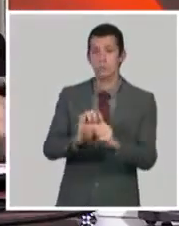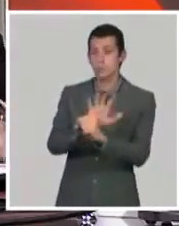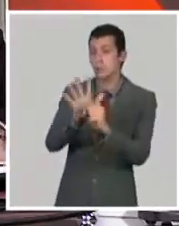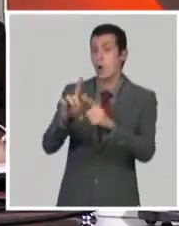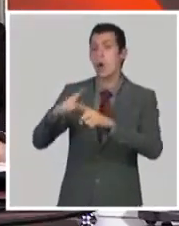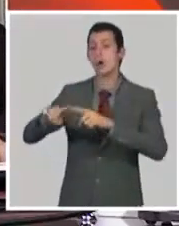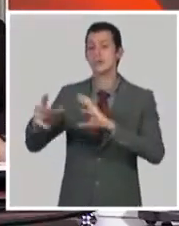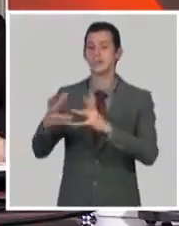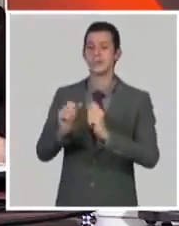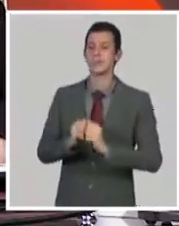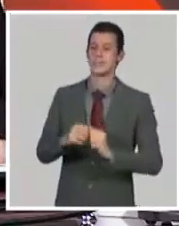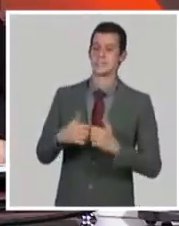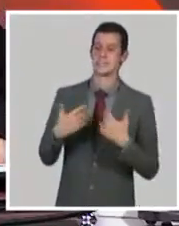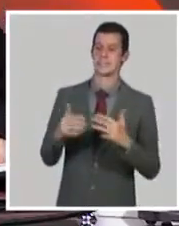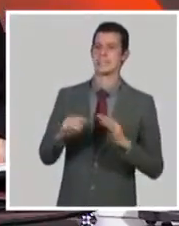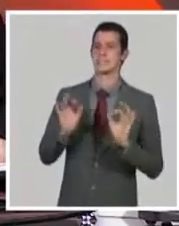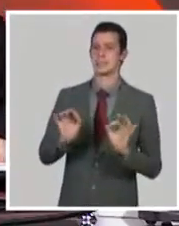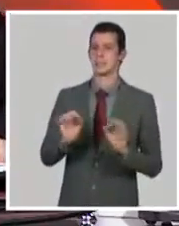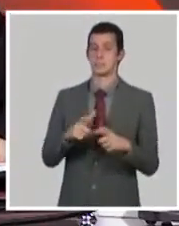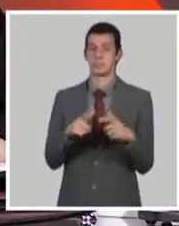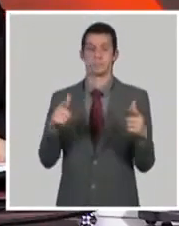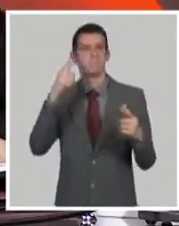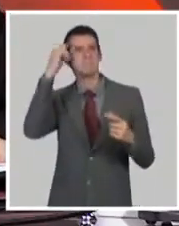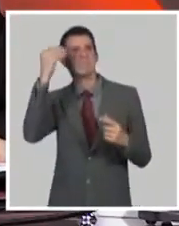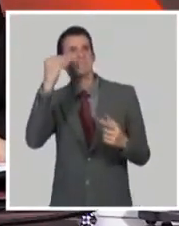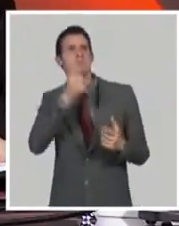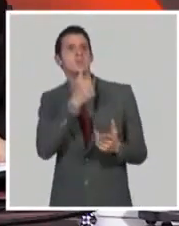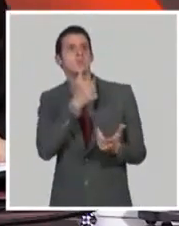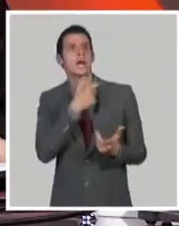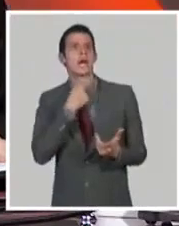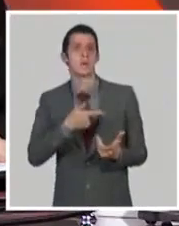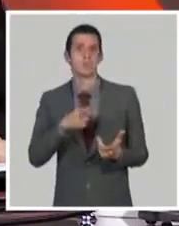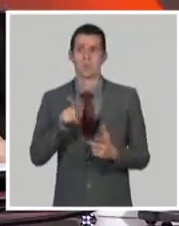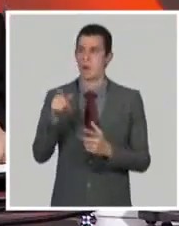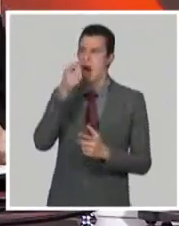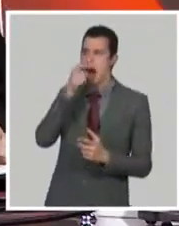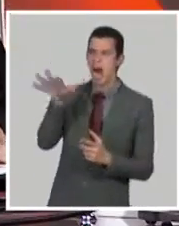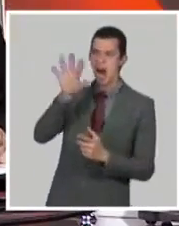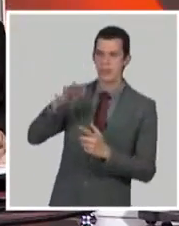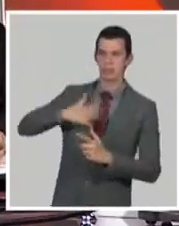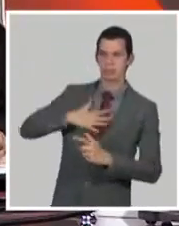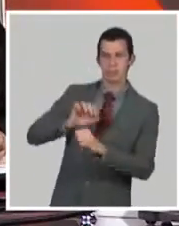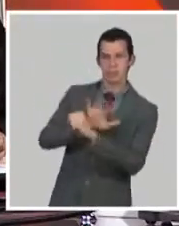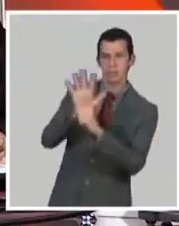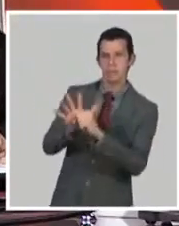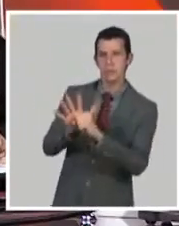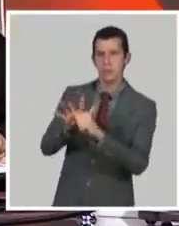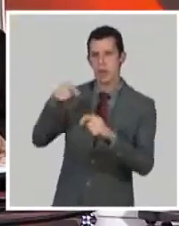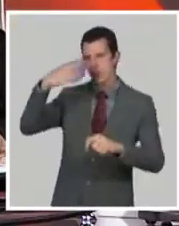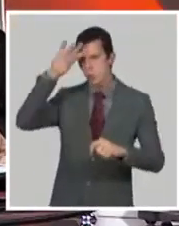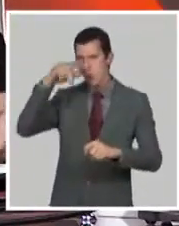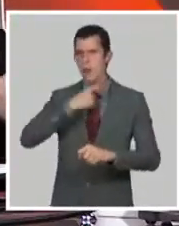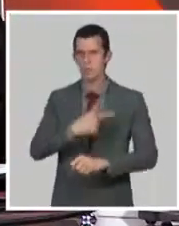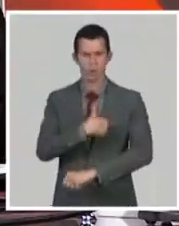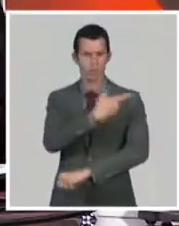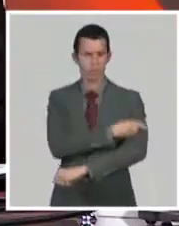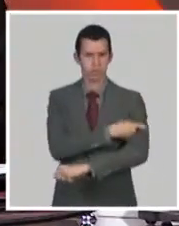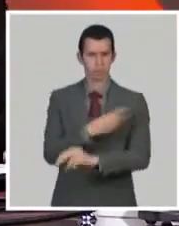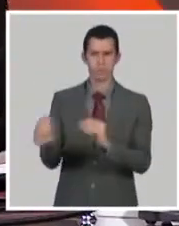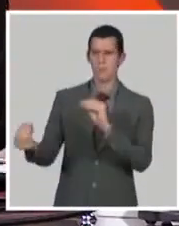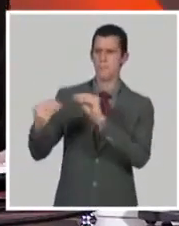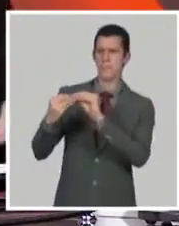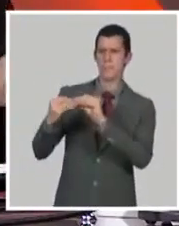llevado también a la pregunta de muchas personas de si las vacunas, y sobre todo las que estamos desarrollando en Cuba, tienen la capacidad de enfrentar